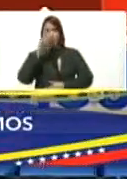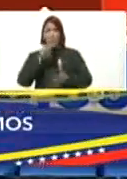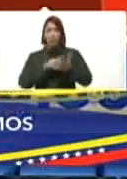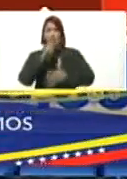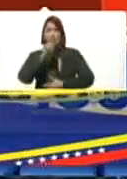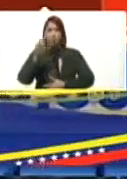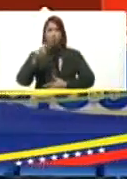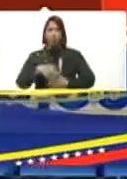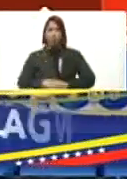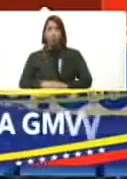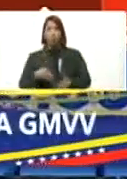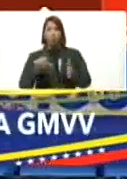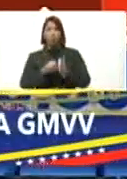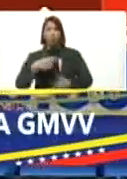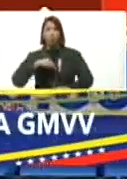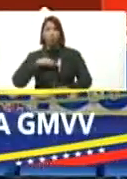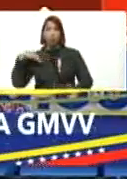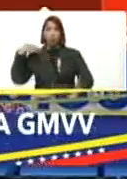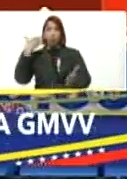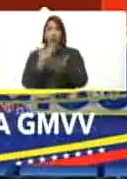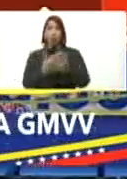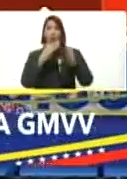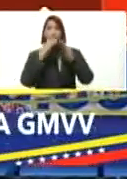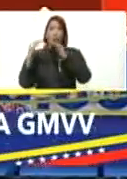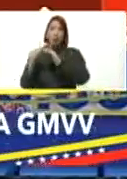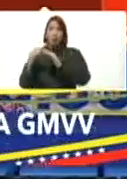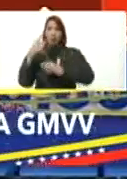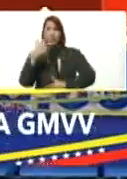2021, donde hemos llegado a la vivienda